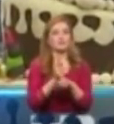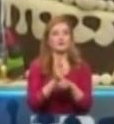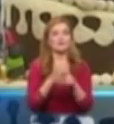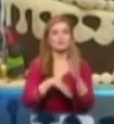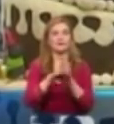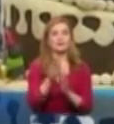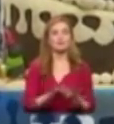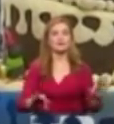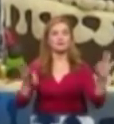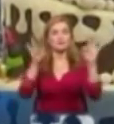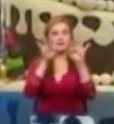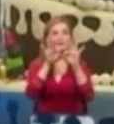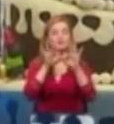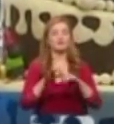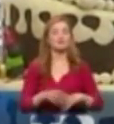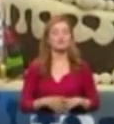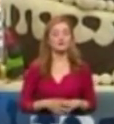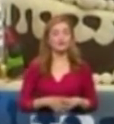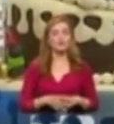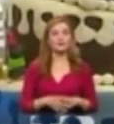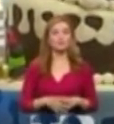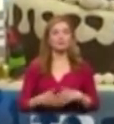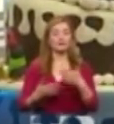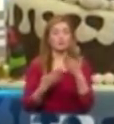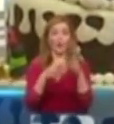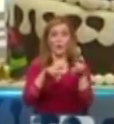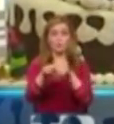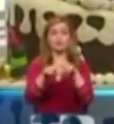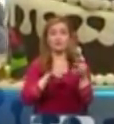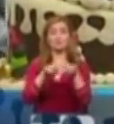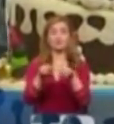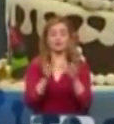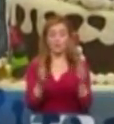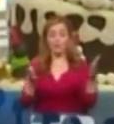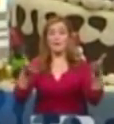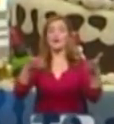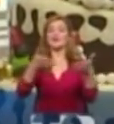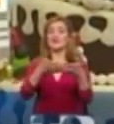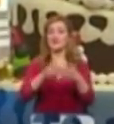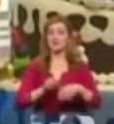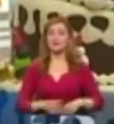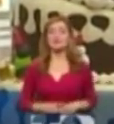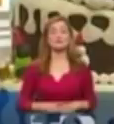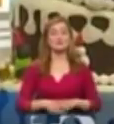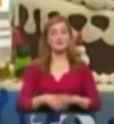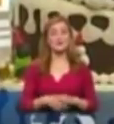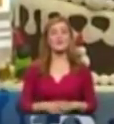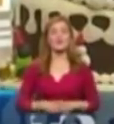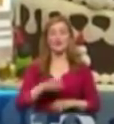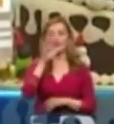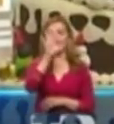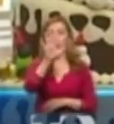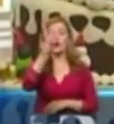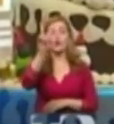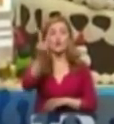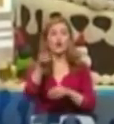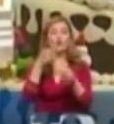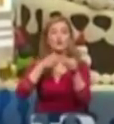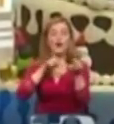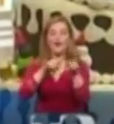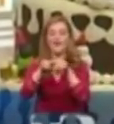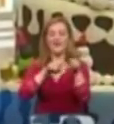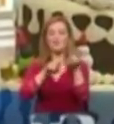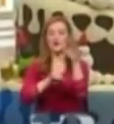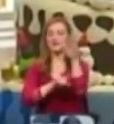componente importantísimo que tenemos en el evento es la competencia de pastelería. Vamos a tener 52 competidores que